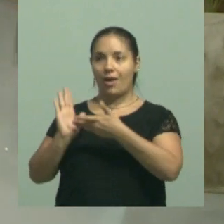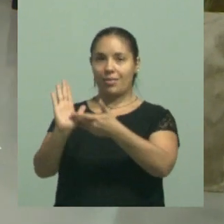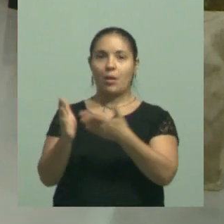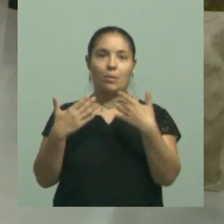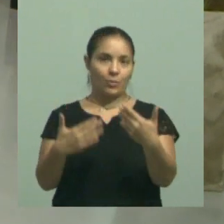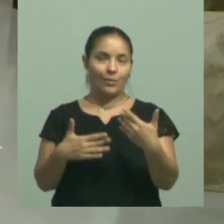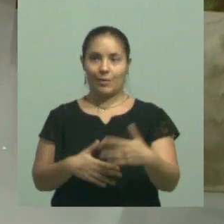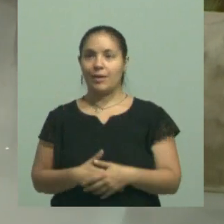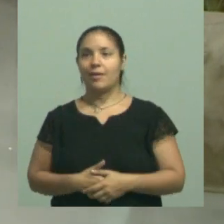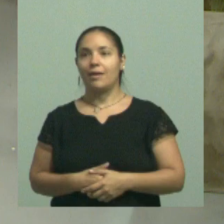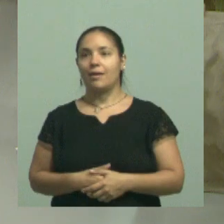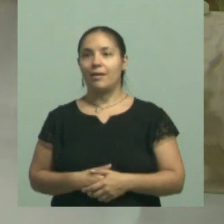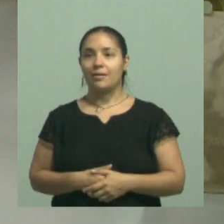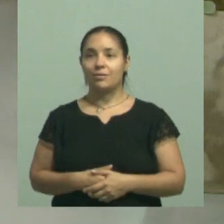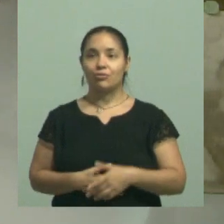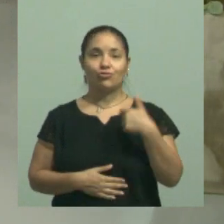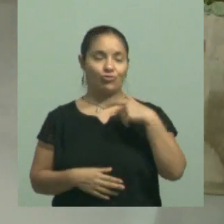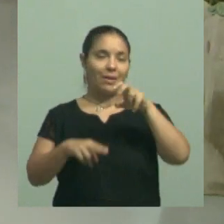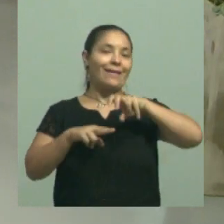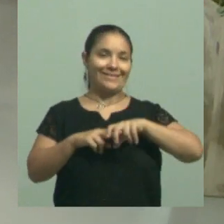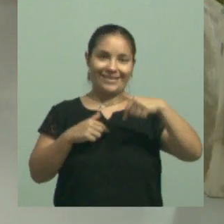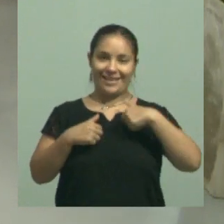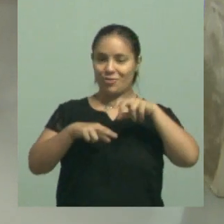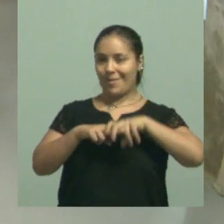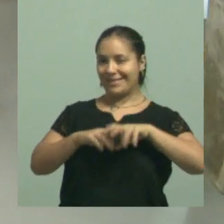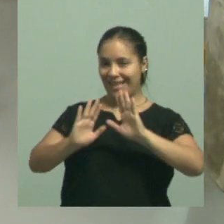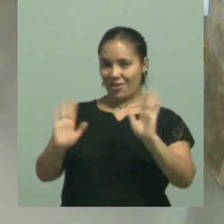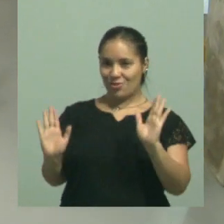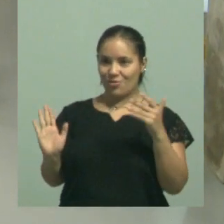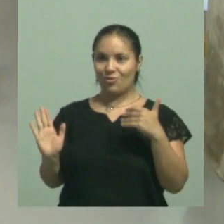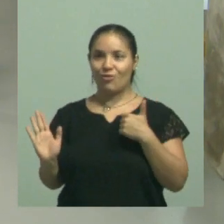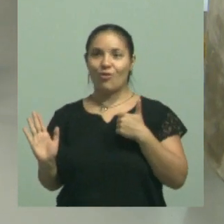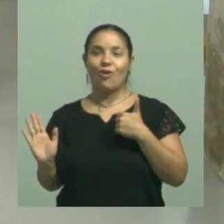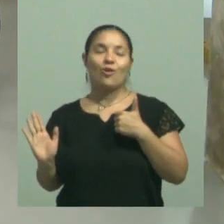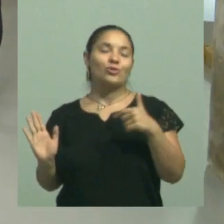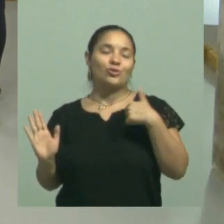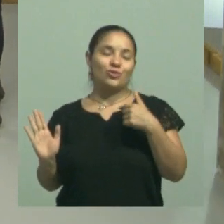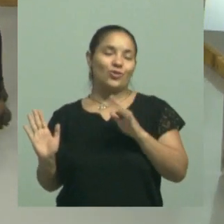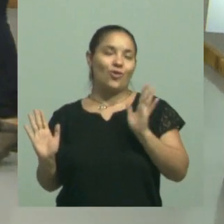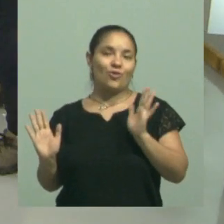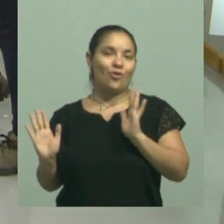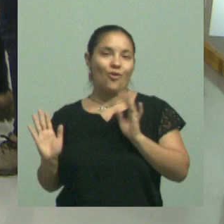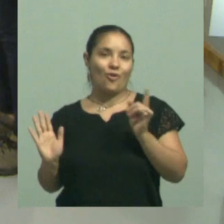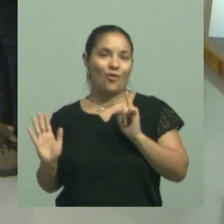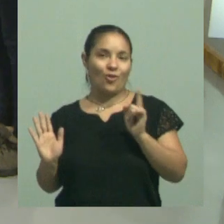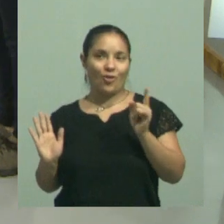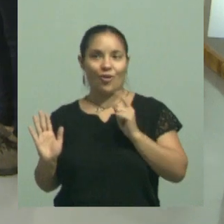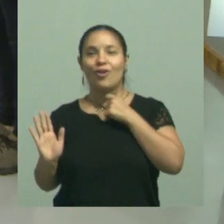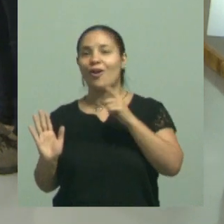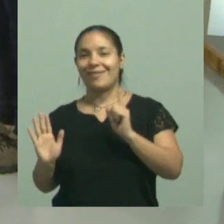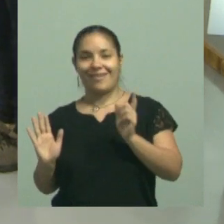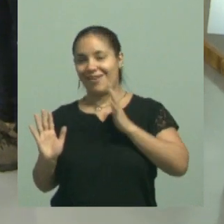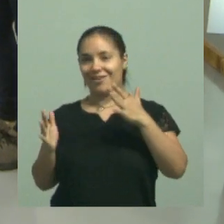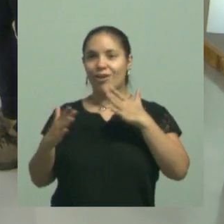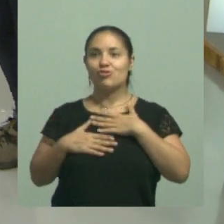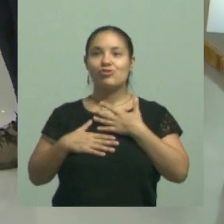demostración. Vamos, bueno, yo me voy a sentar, Pat. Bueno, yo no tengo flexibilidad. No tenés ganas de hacer nada. No,